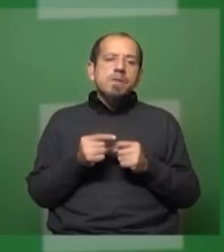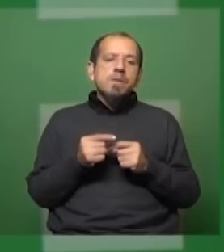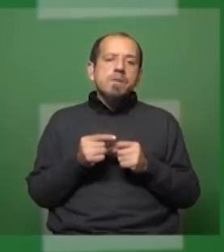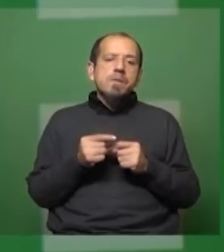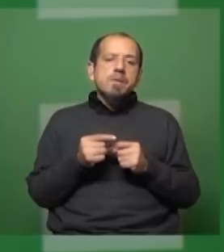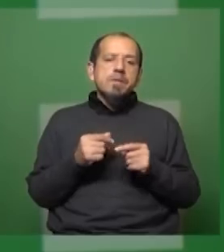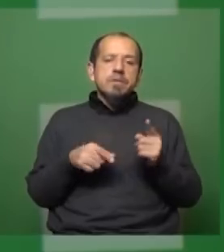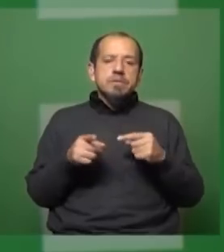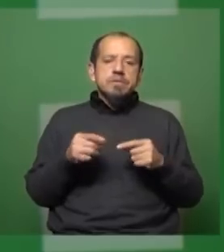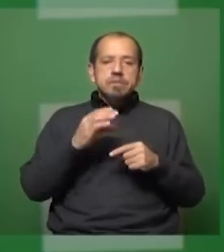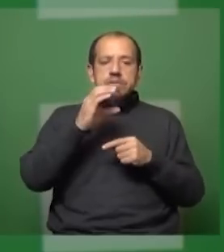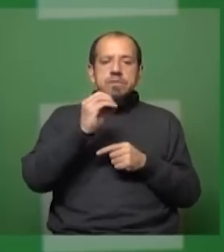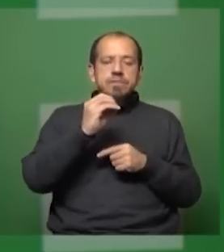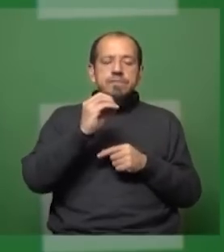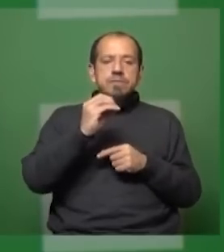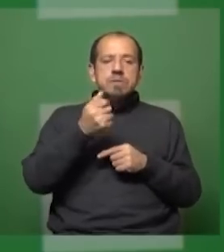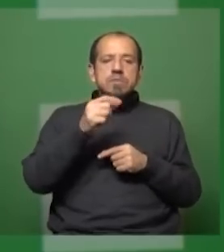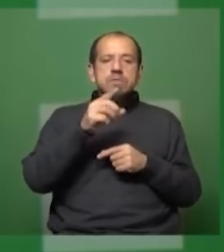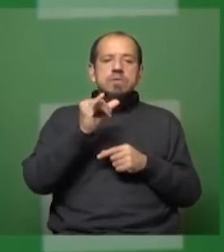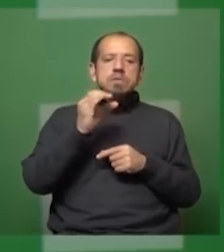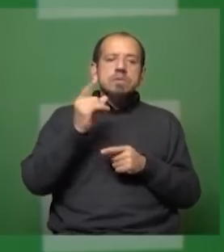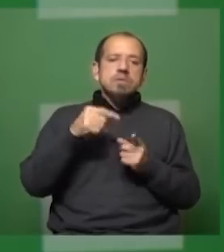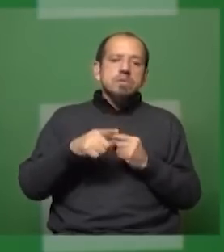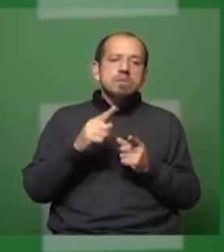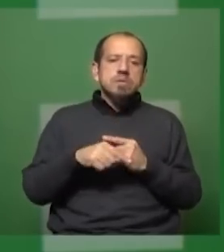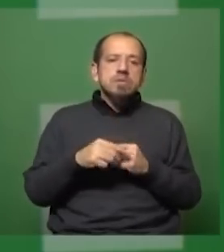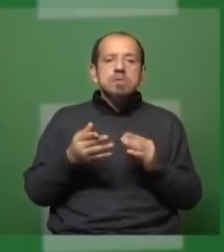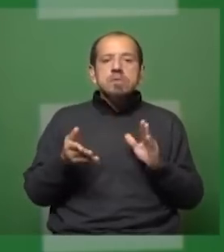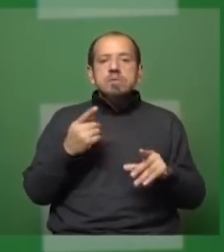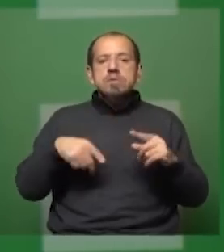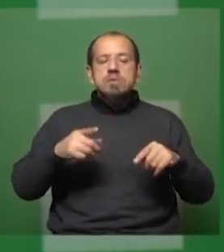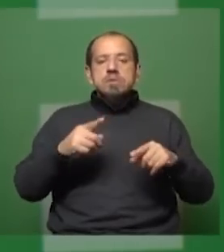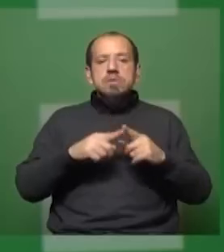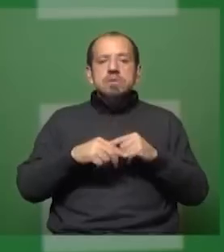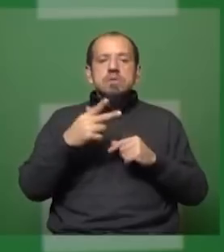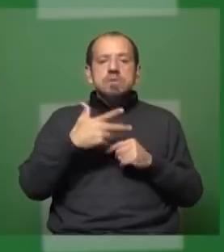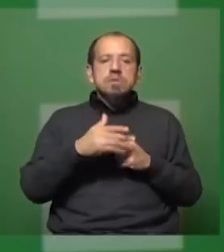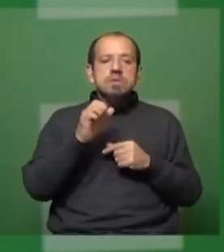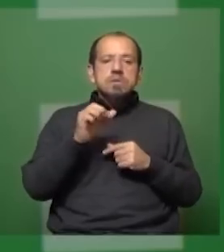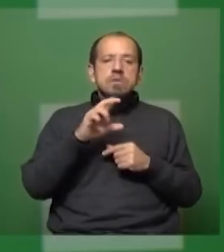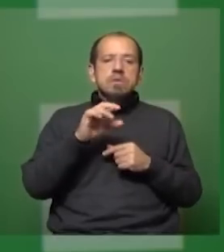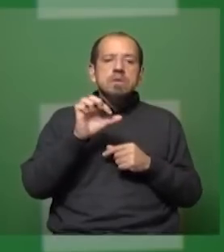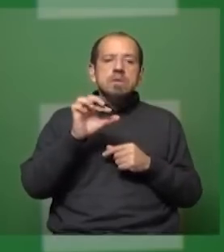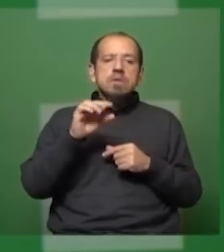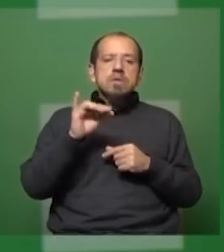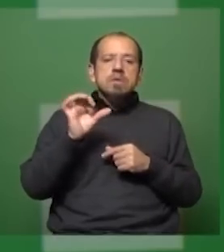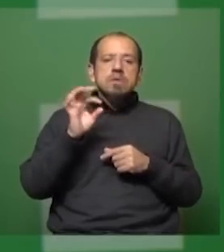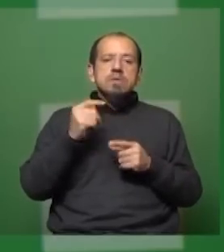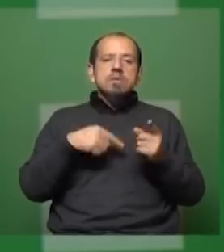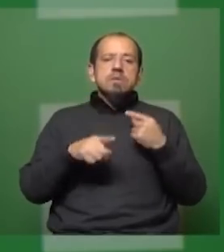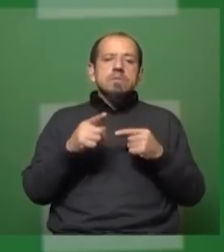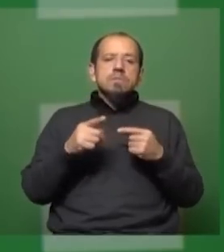de coalición Yo creo que es más bien partidaria o más bien herrerista de la política exterior y que sobre todo